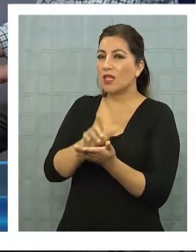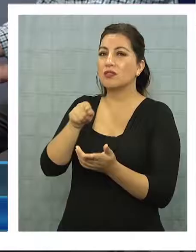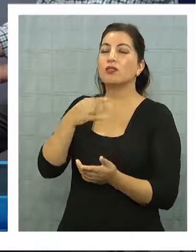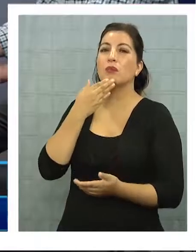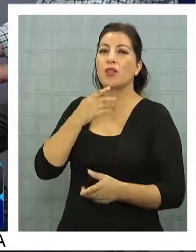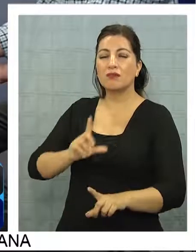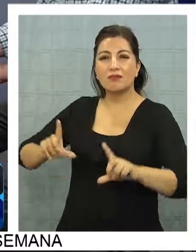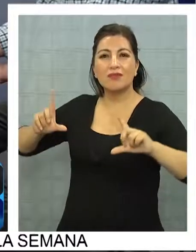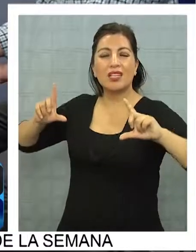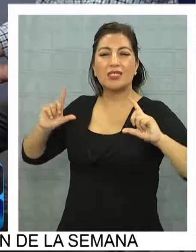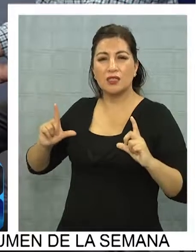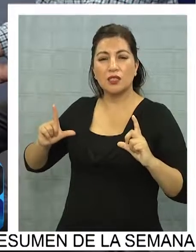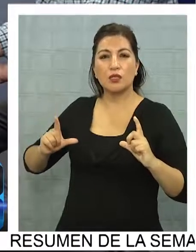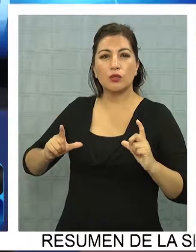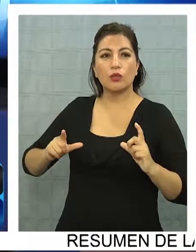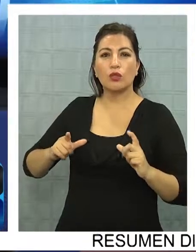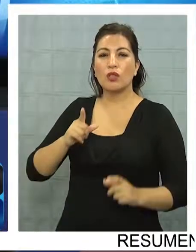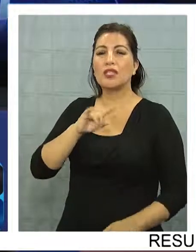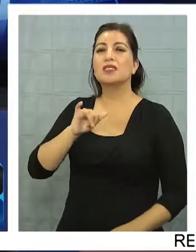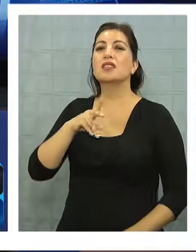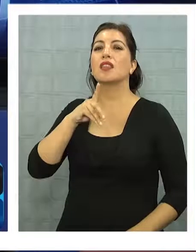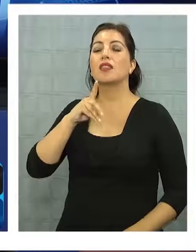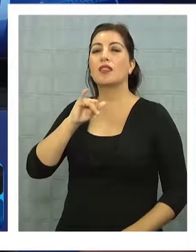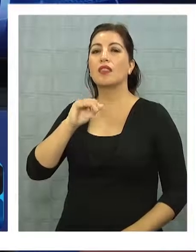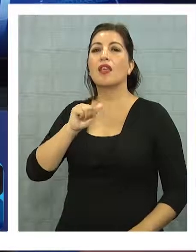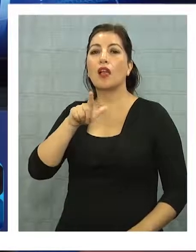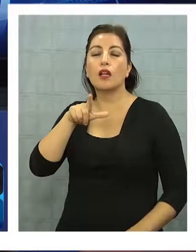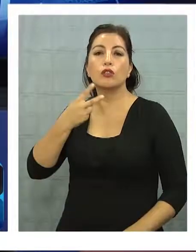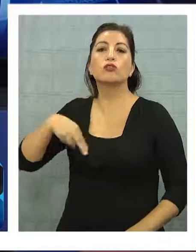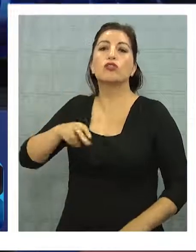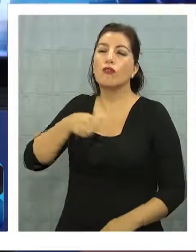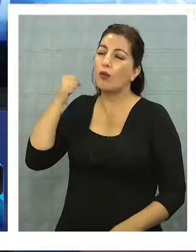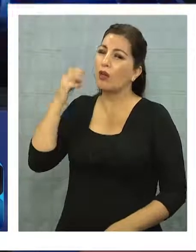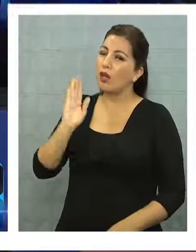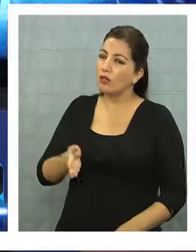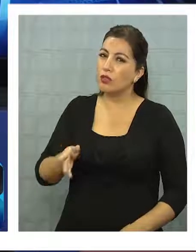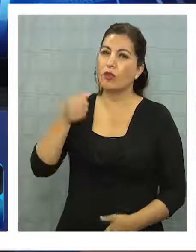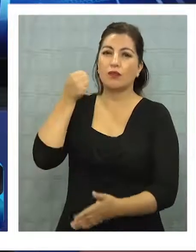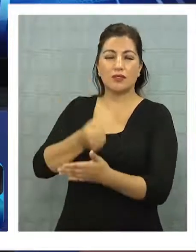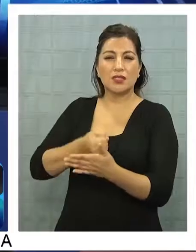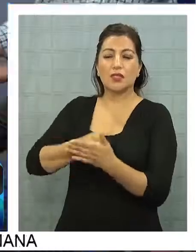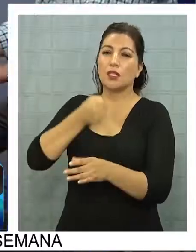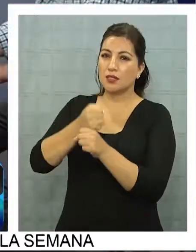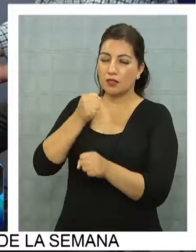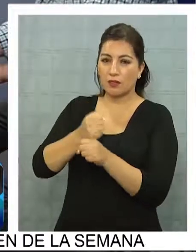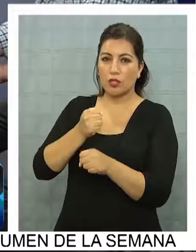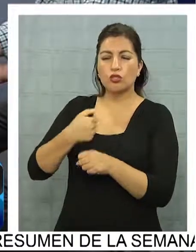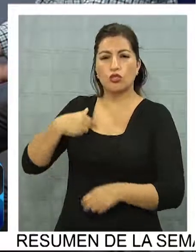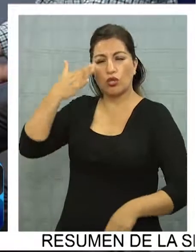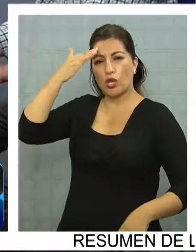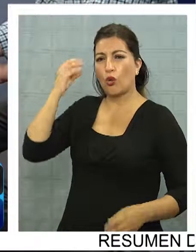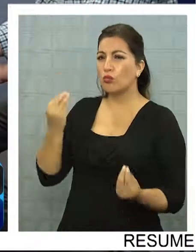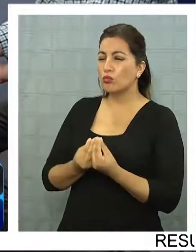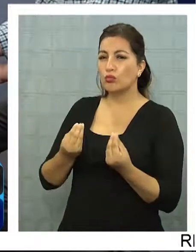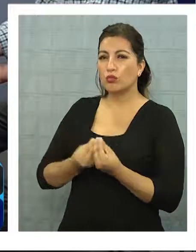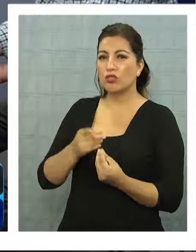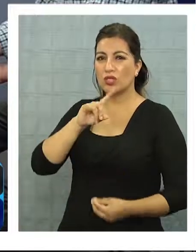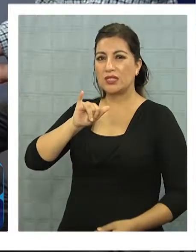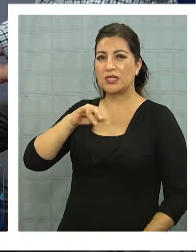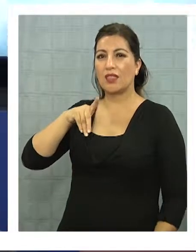que ya pasaron. Yo creo que la reforma tributaria ya se hizo, y aunque uno probablemente